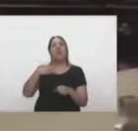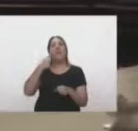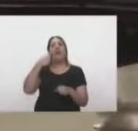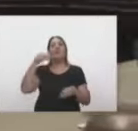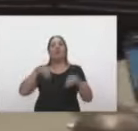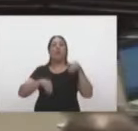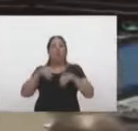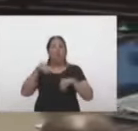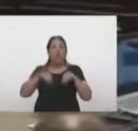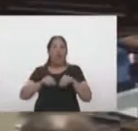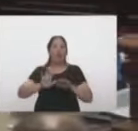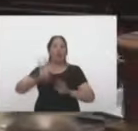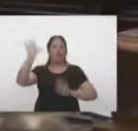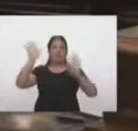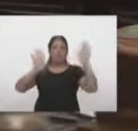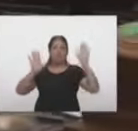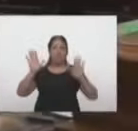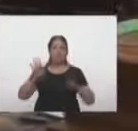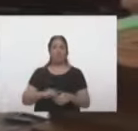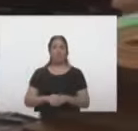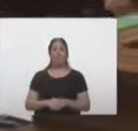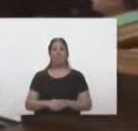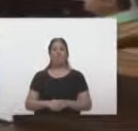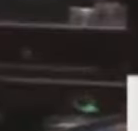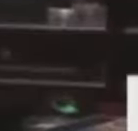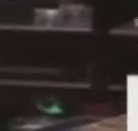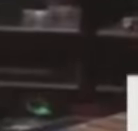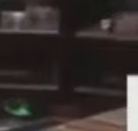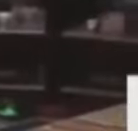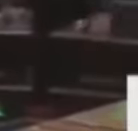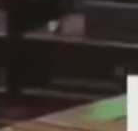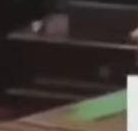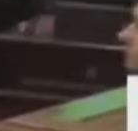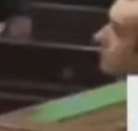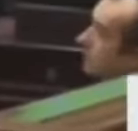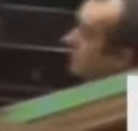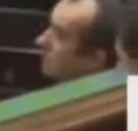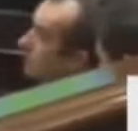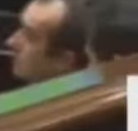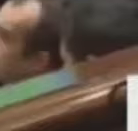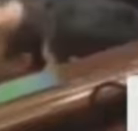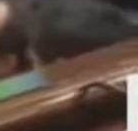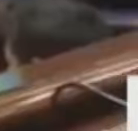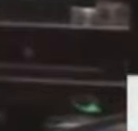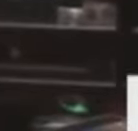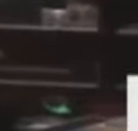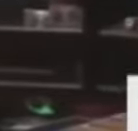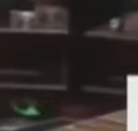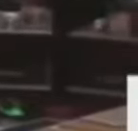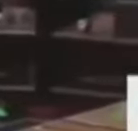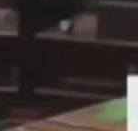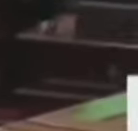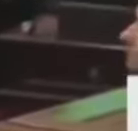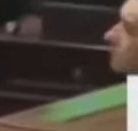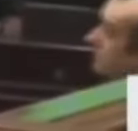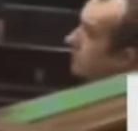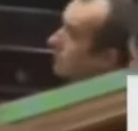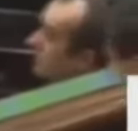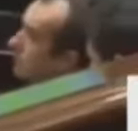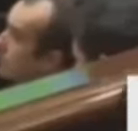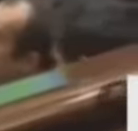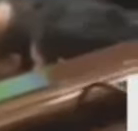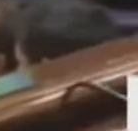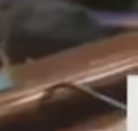están vinculados a la política. E históricos, además. Exactamente, desde hace 40 años. Por es un lindo ejercicio, ¿no? De estos que propone siempre Claudio Suchovicki,